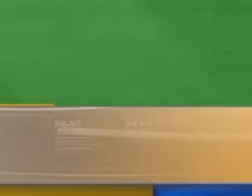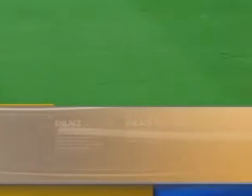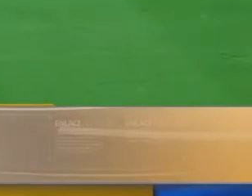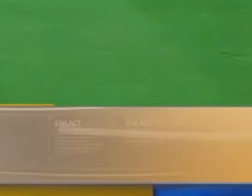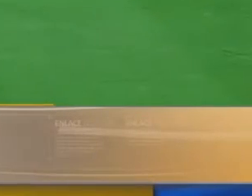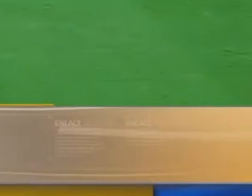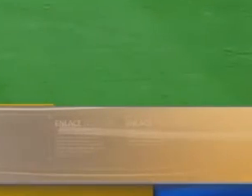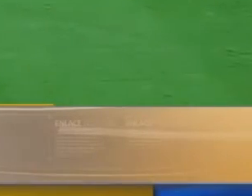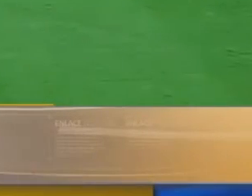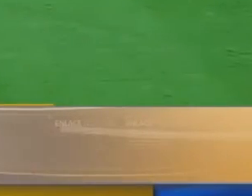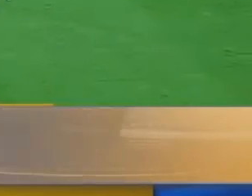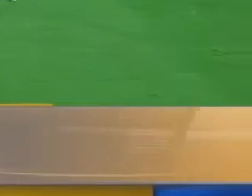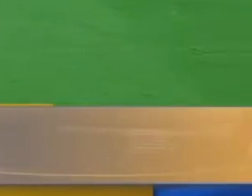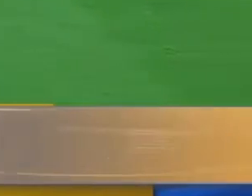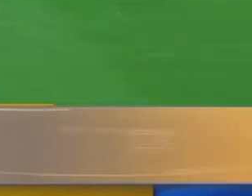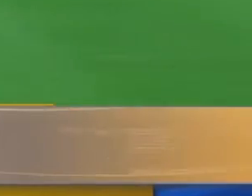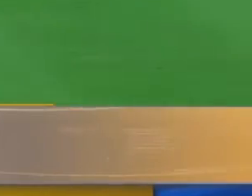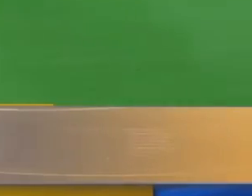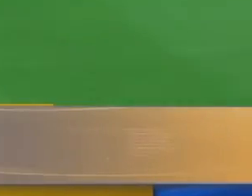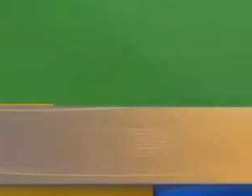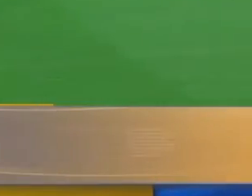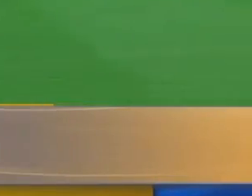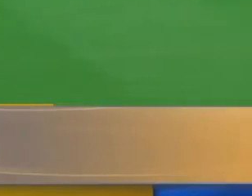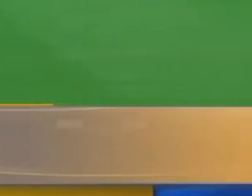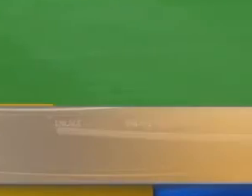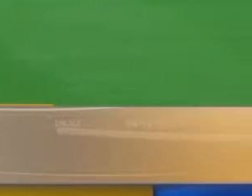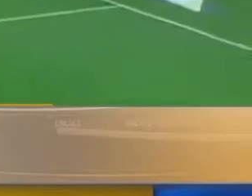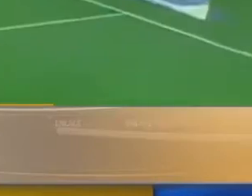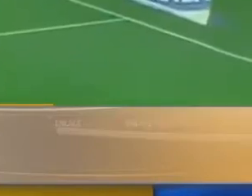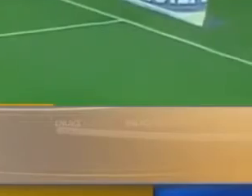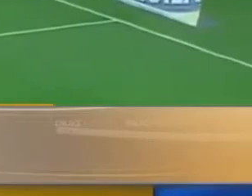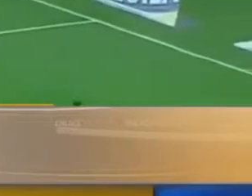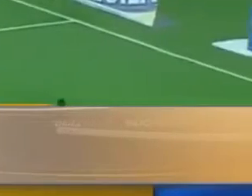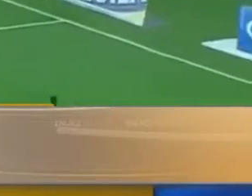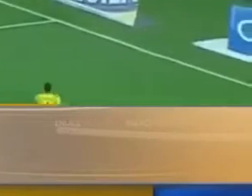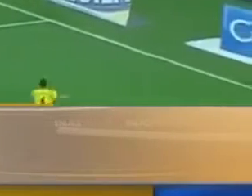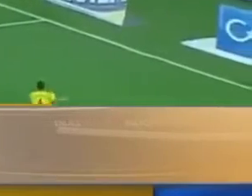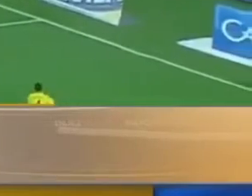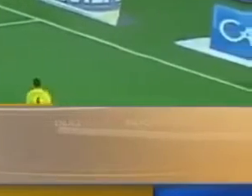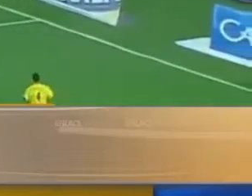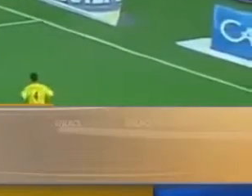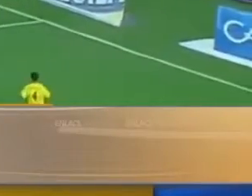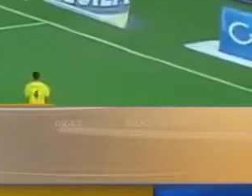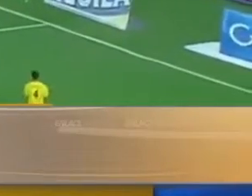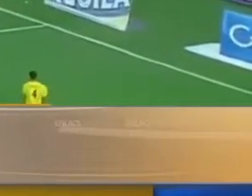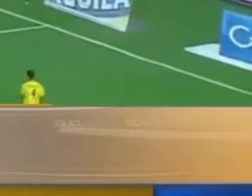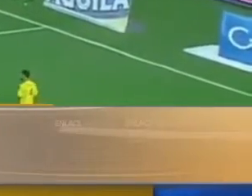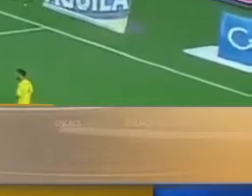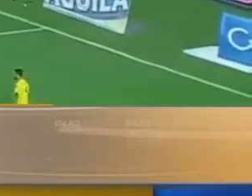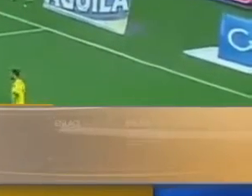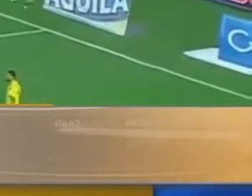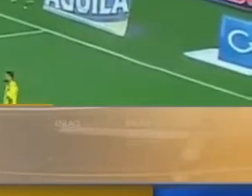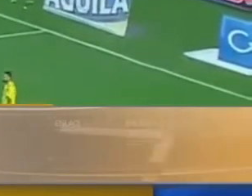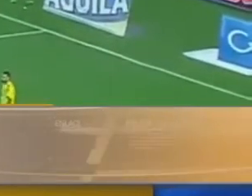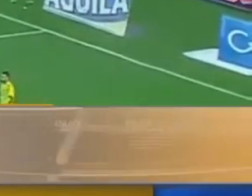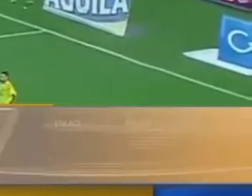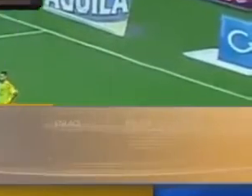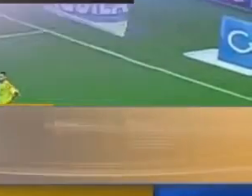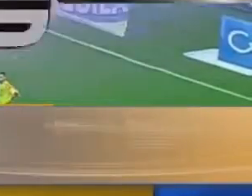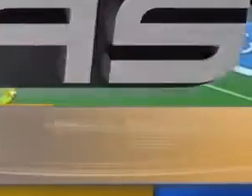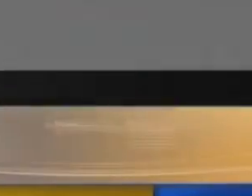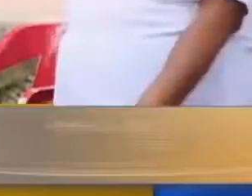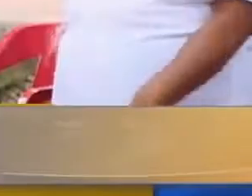nueva derrota ajustó a Alianza Petrolera frente a Millonarios al caer un gol por cero en el estadio Nemesio Camacho, El Campín. Al cierre del encuentro, vuelve a perder la